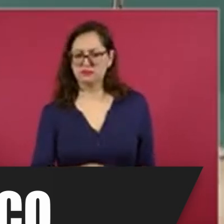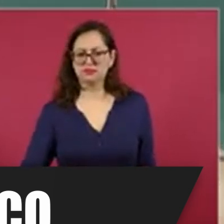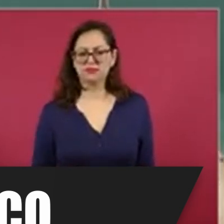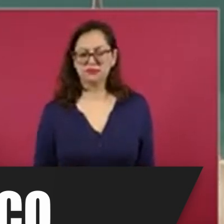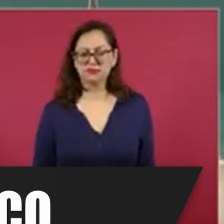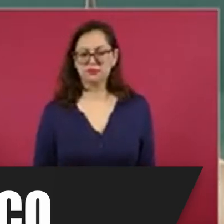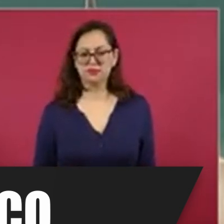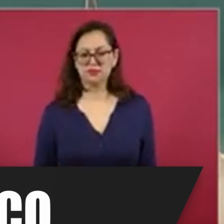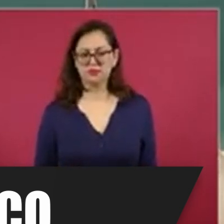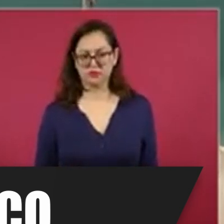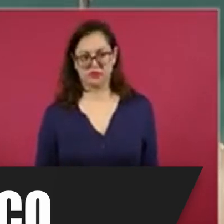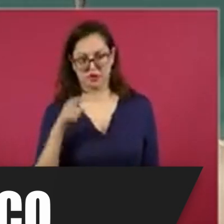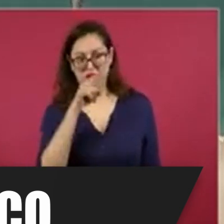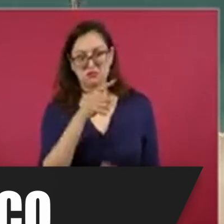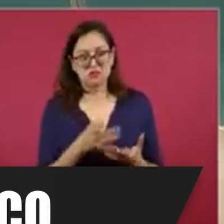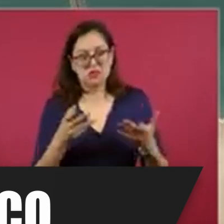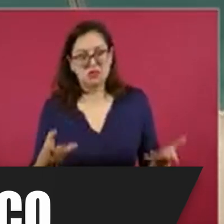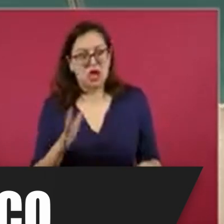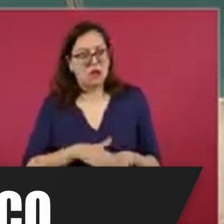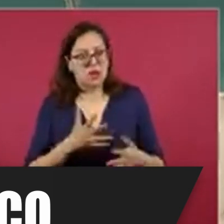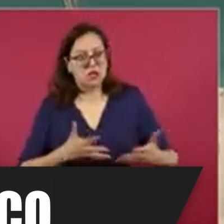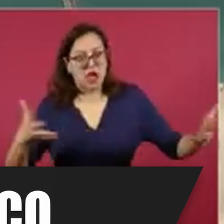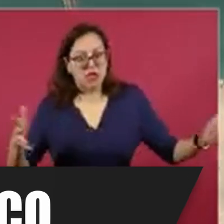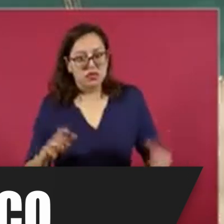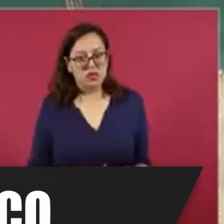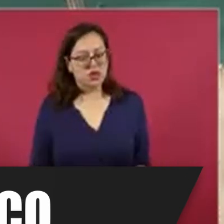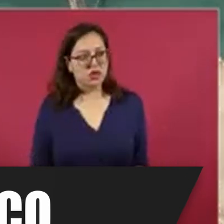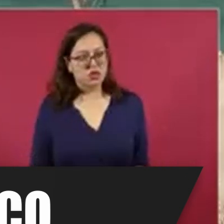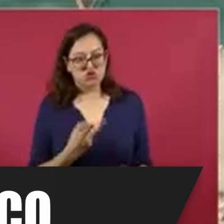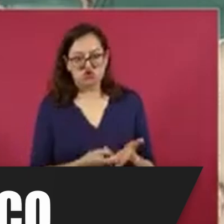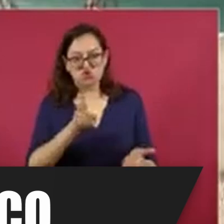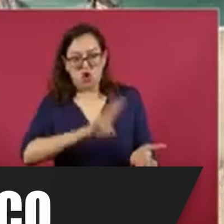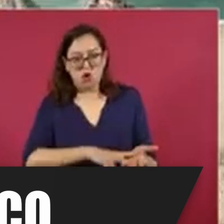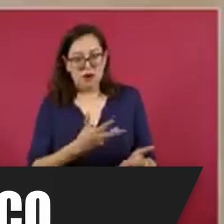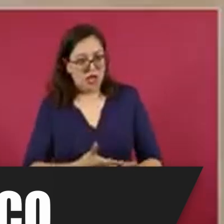Es como el doble o el triple de nuestro territorio